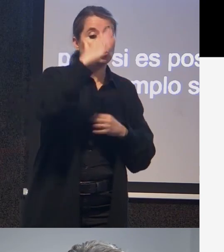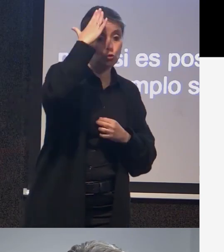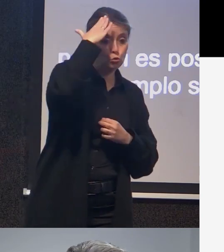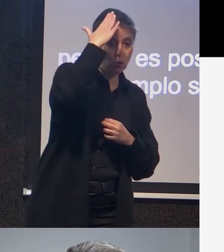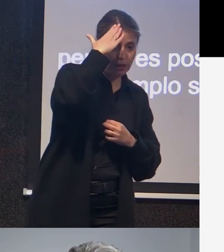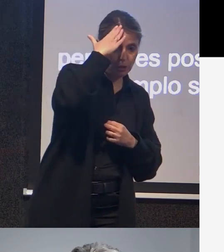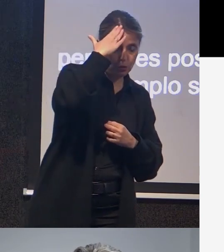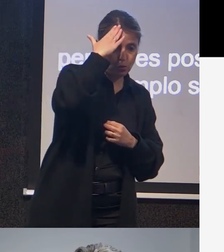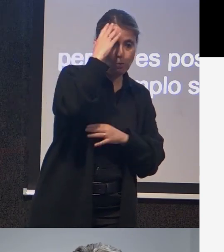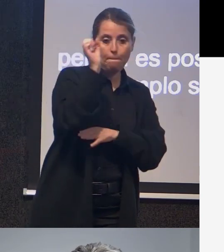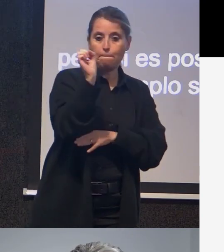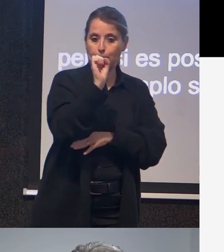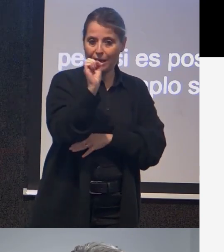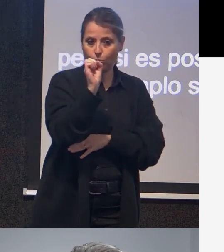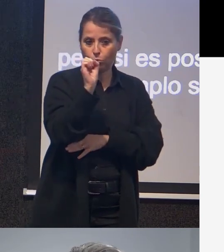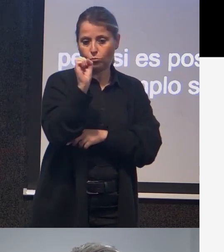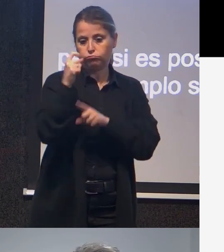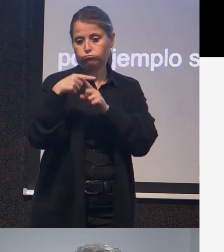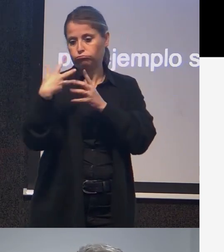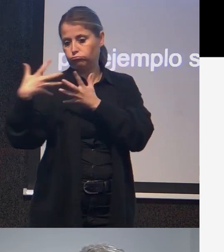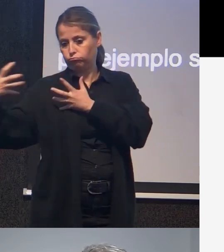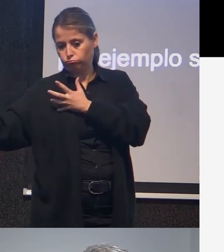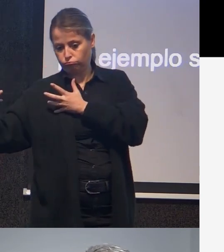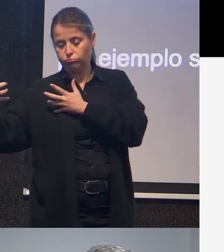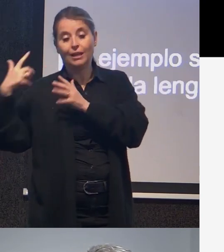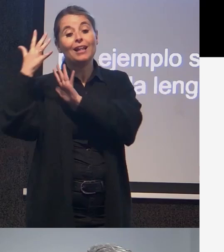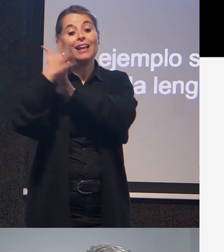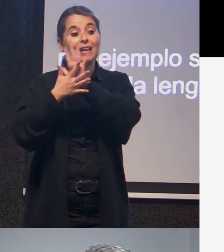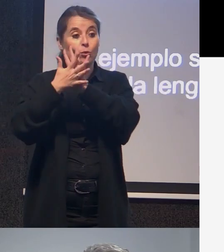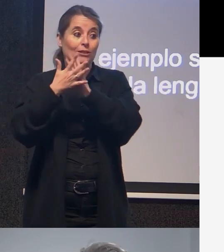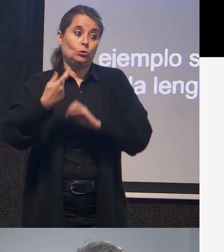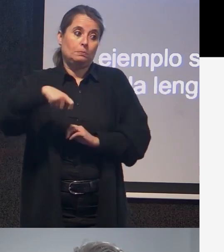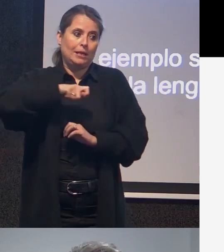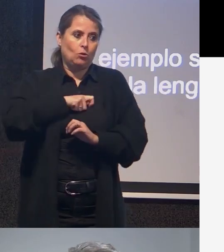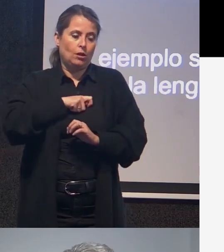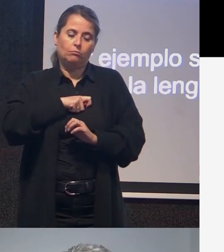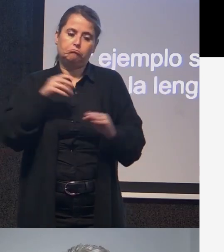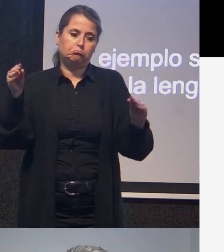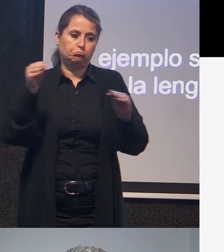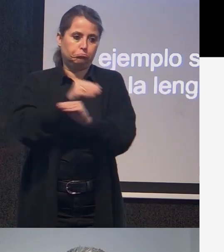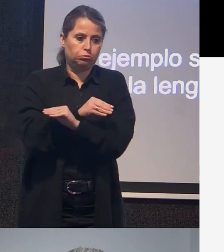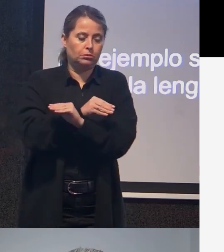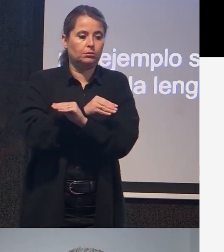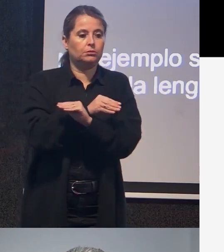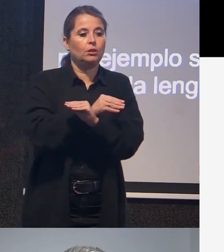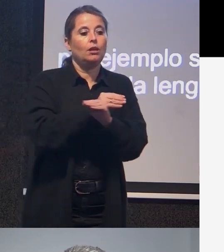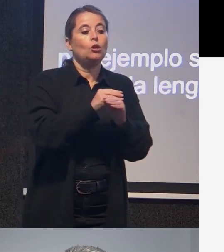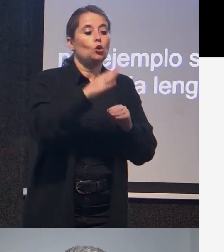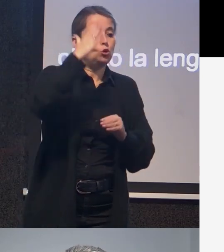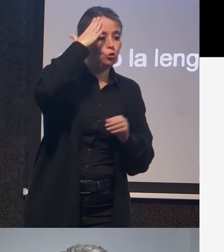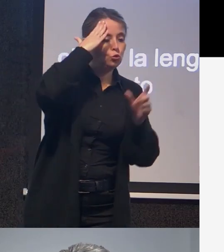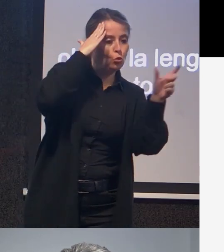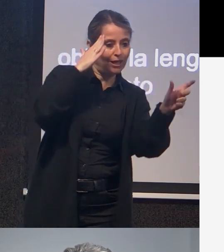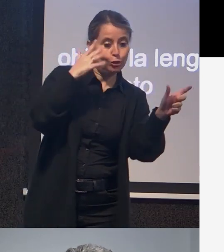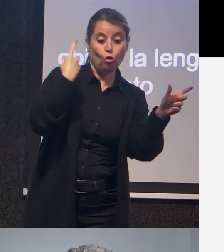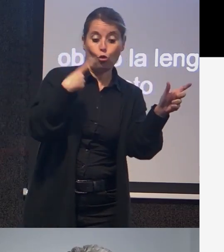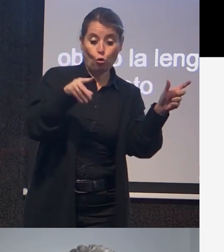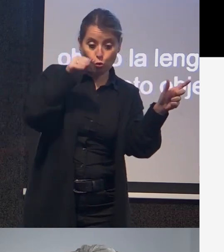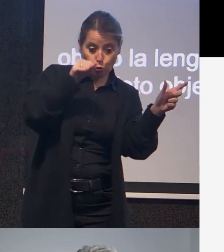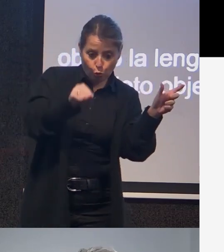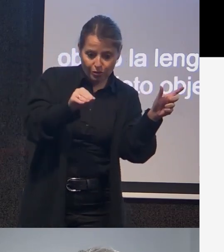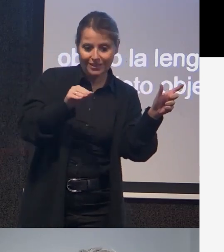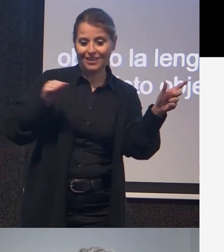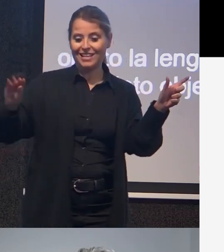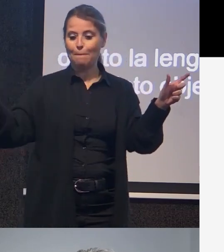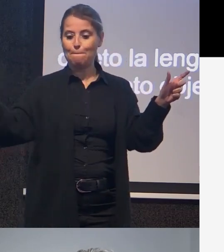sujeto, verbo, objeto. La lengua de signos española, en cambio, tiene un orden de sujeto, objeto,